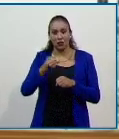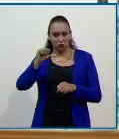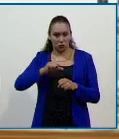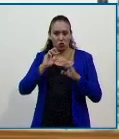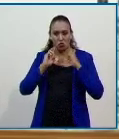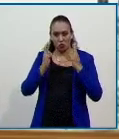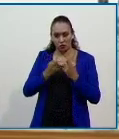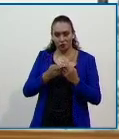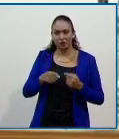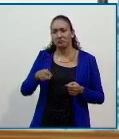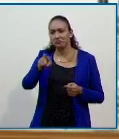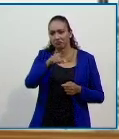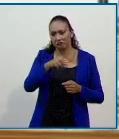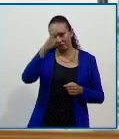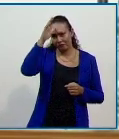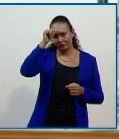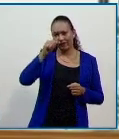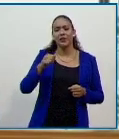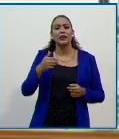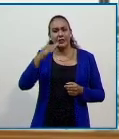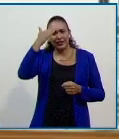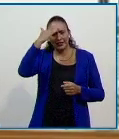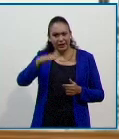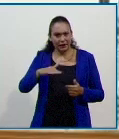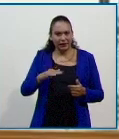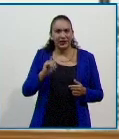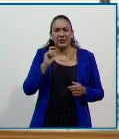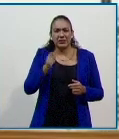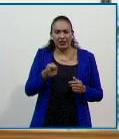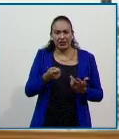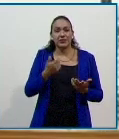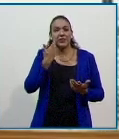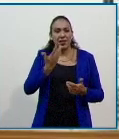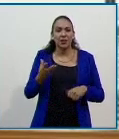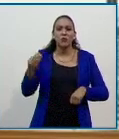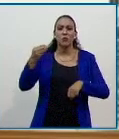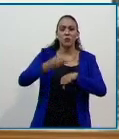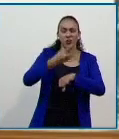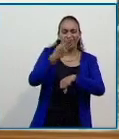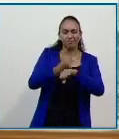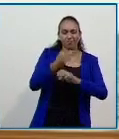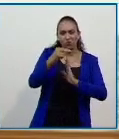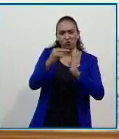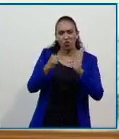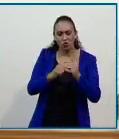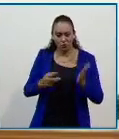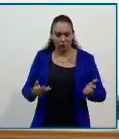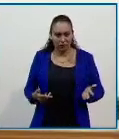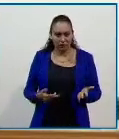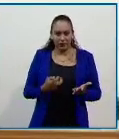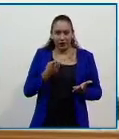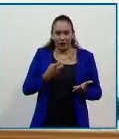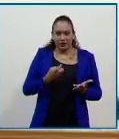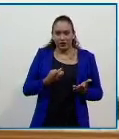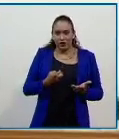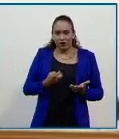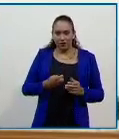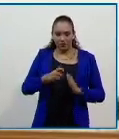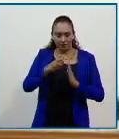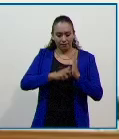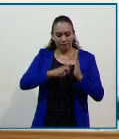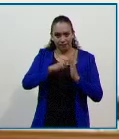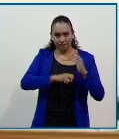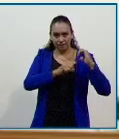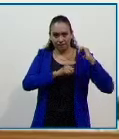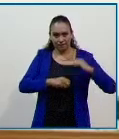coincidirán ustedes en que es más que un conjunto de ajustes normativos. es en realidad un paso significativo para